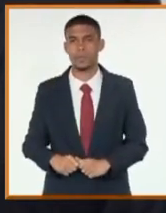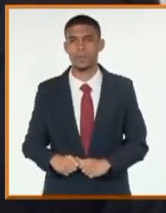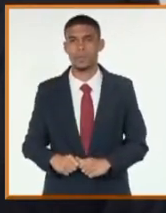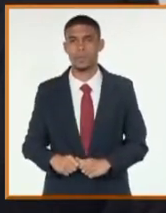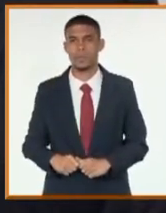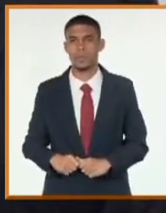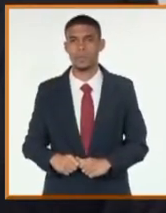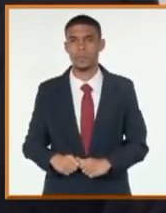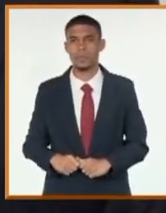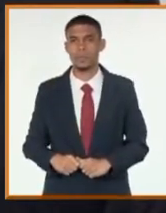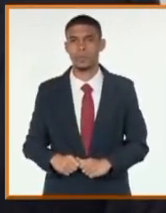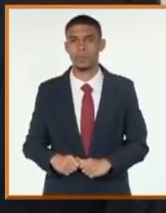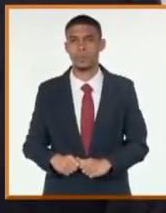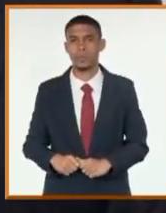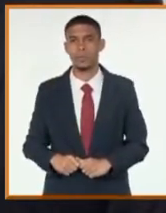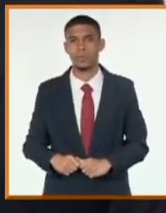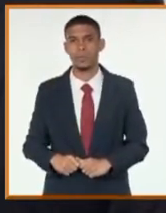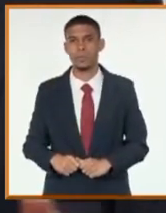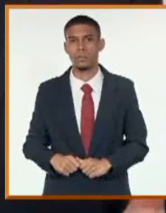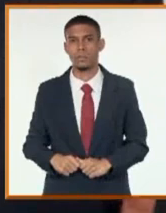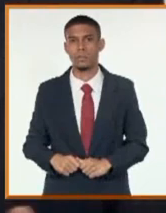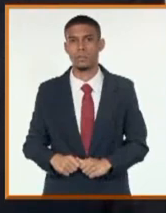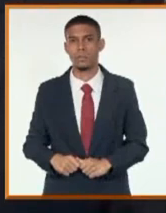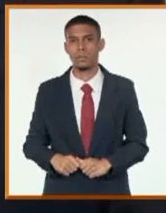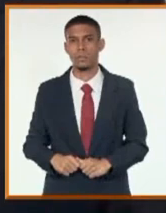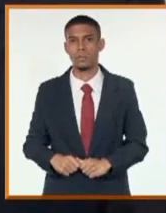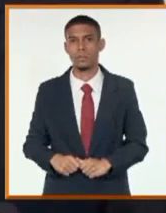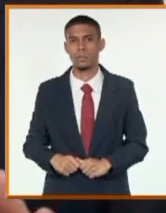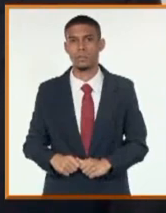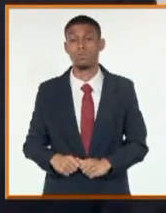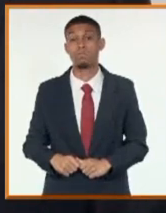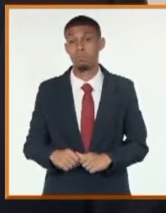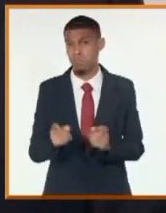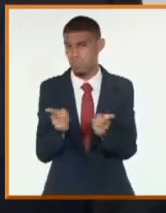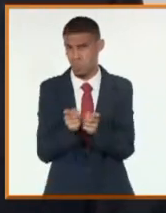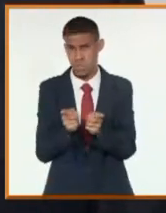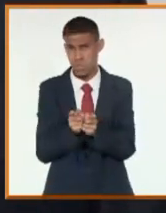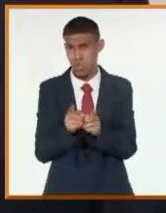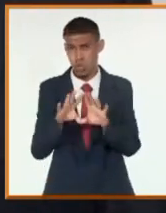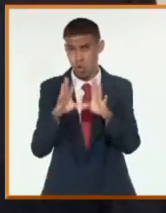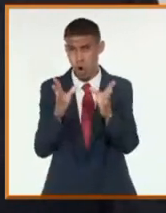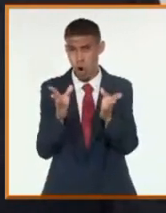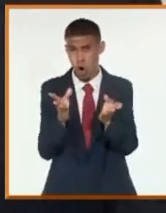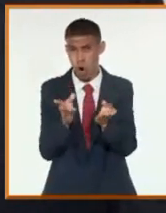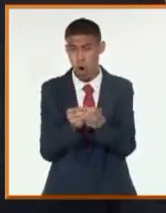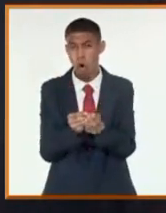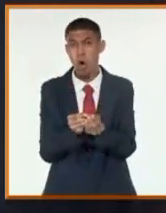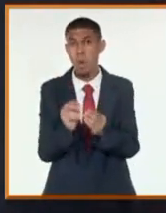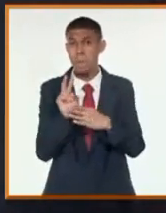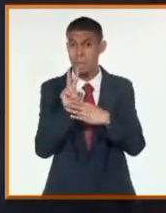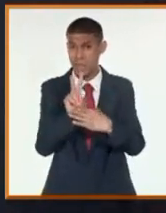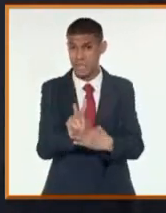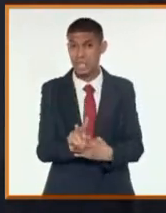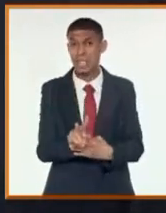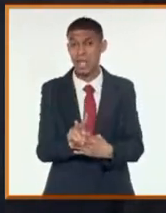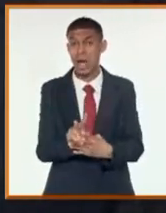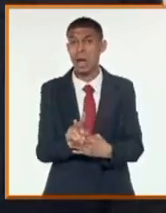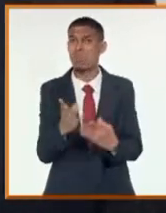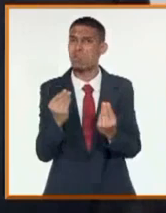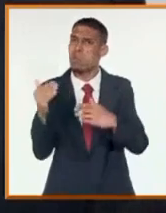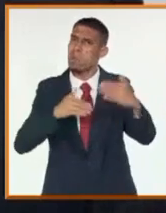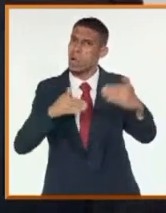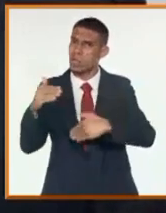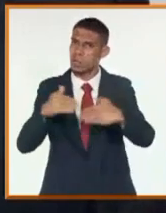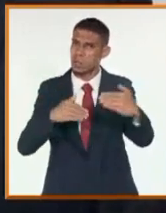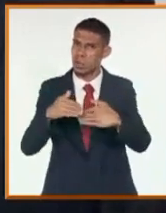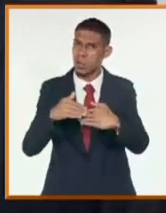todo ese apoyo. Yo creo que en síntesis estos elementos que tienen que ver con la manera en que participamos en todo un grupo